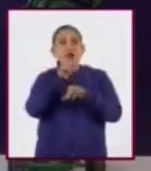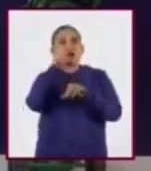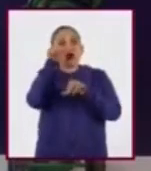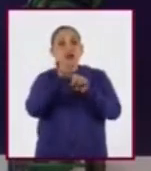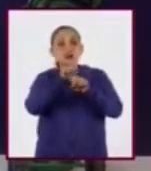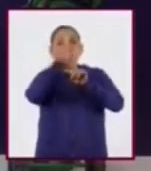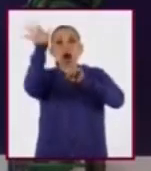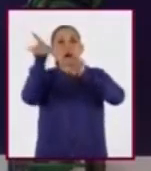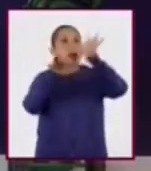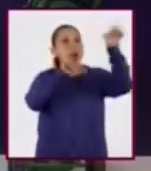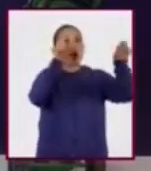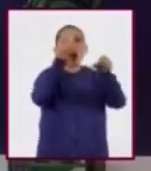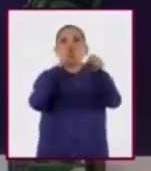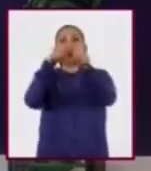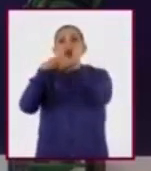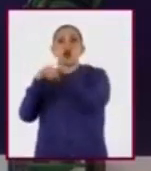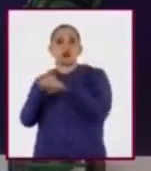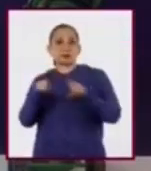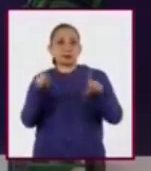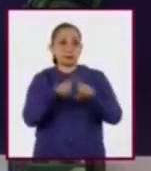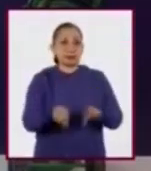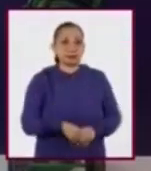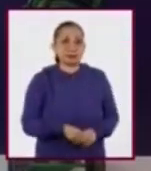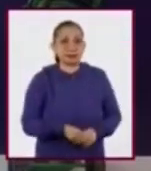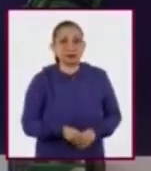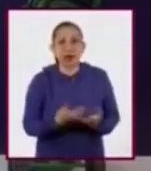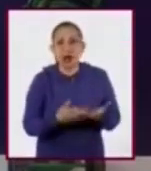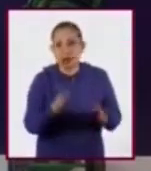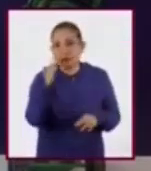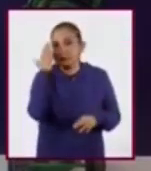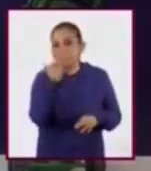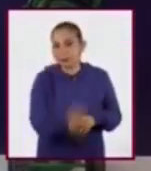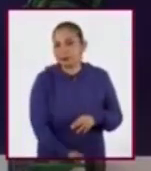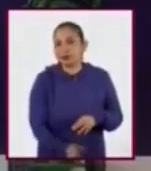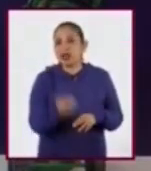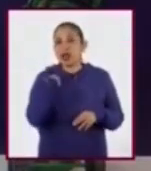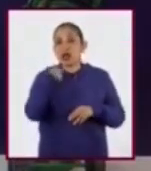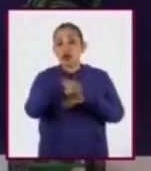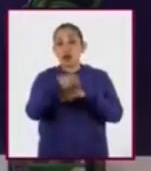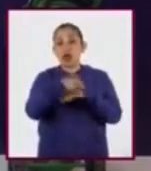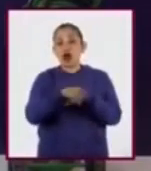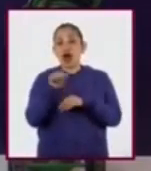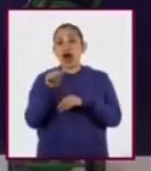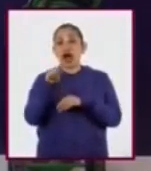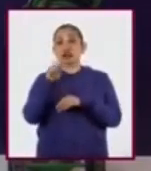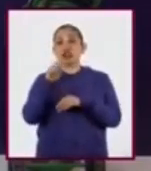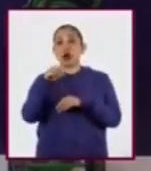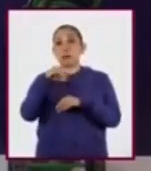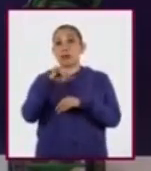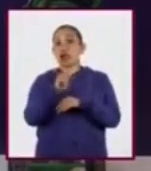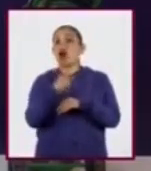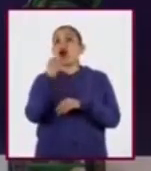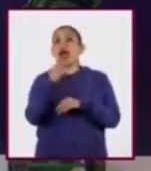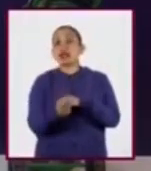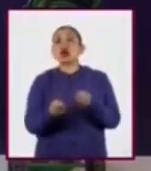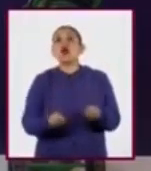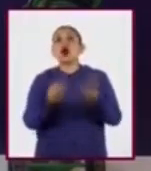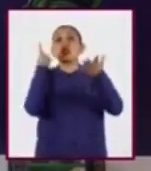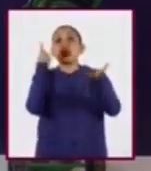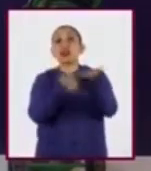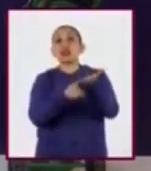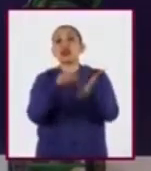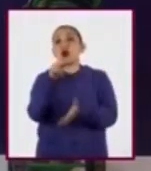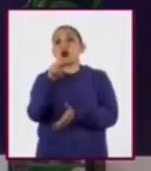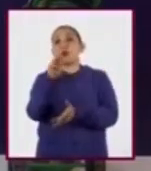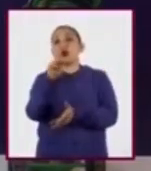de diferentes colores. Ahora ya saben que el número atómico de un elemento químico se debe a la cantidad de